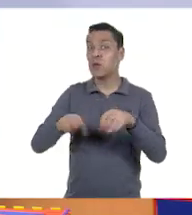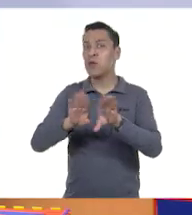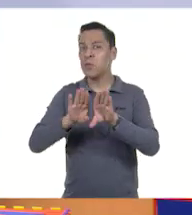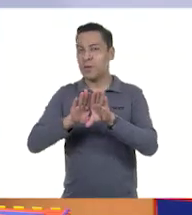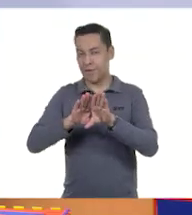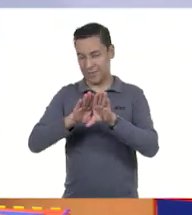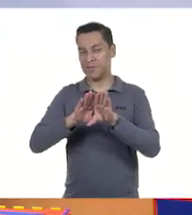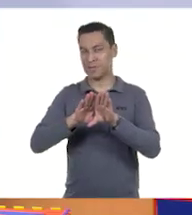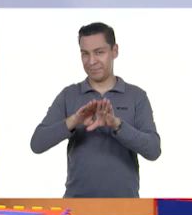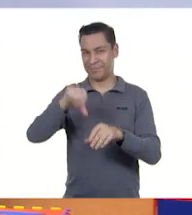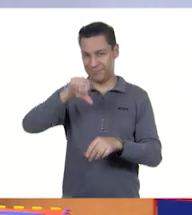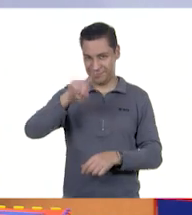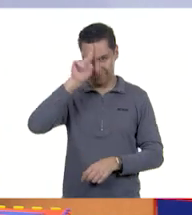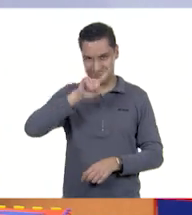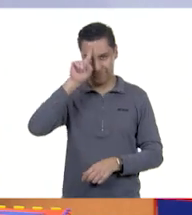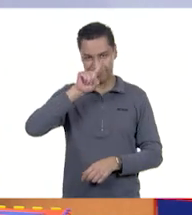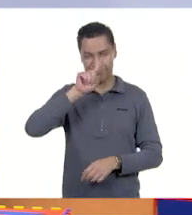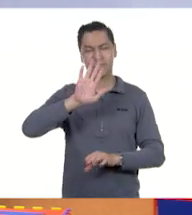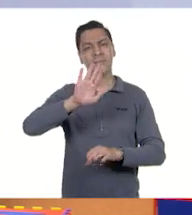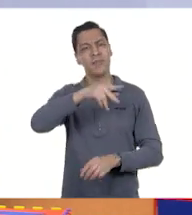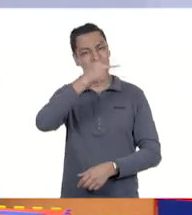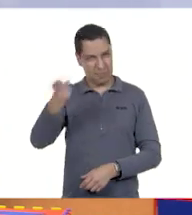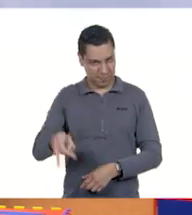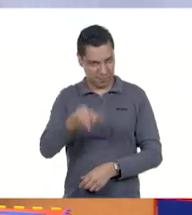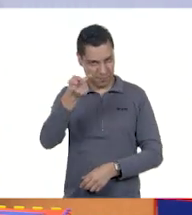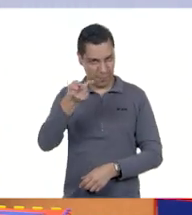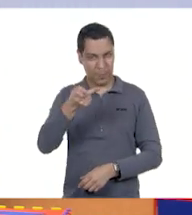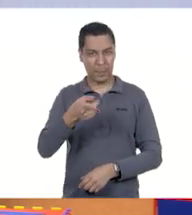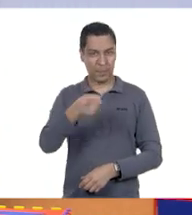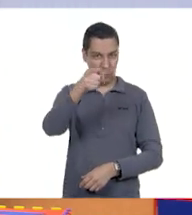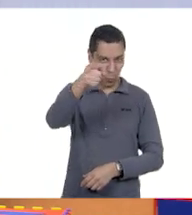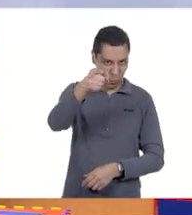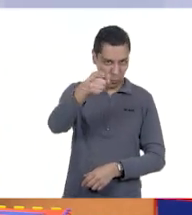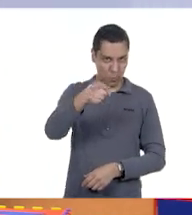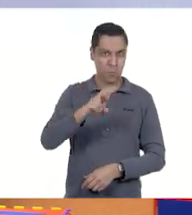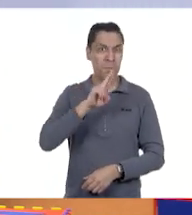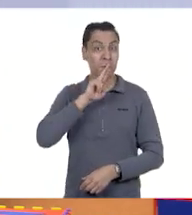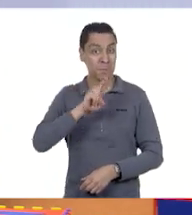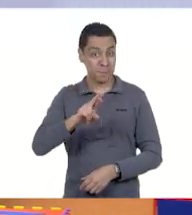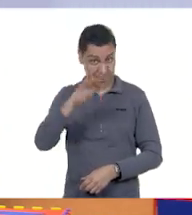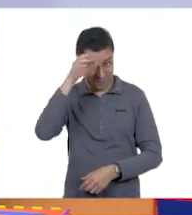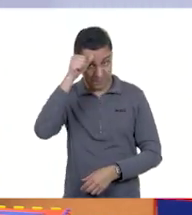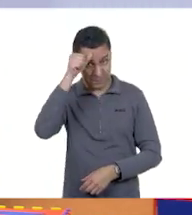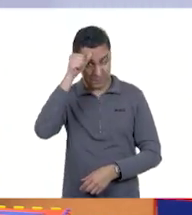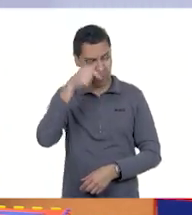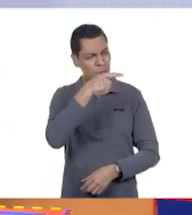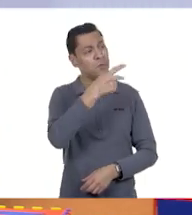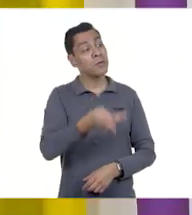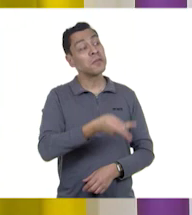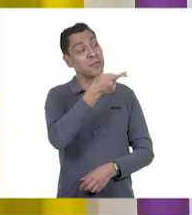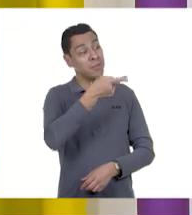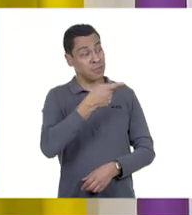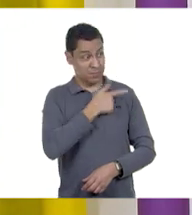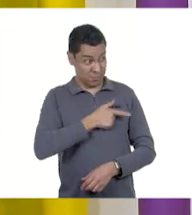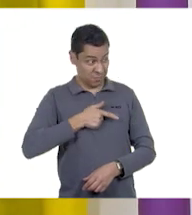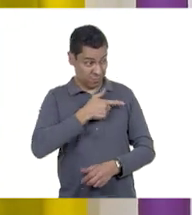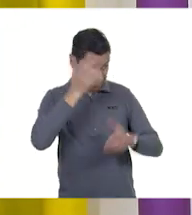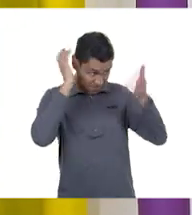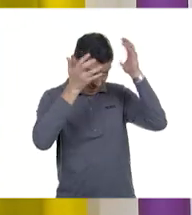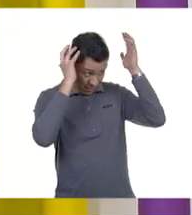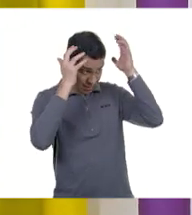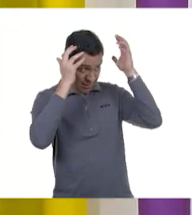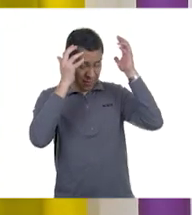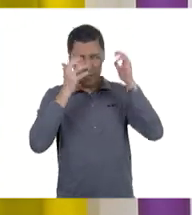Eric, te quiero hacer una pregunta y ustedes en casa también nos van a contestar. ¿Te gusta bañarte? Me encanta